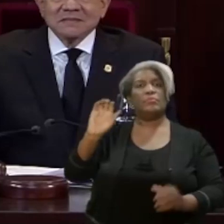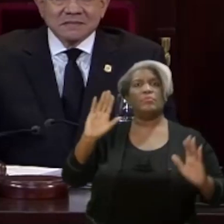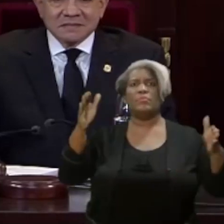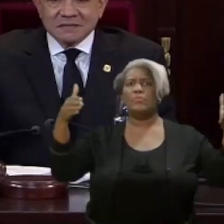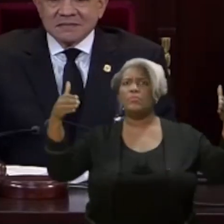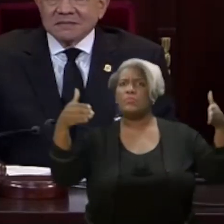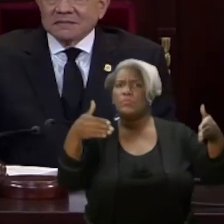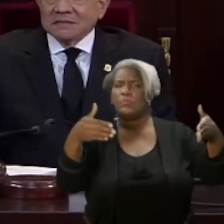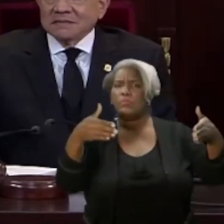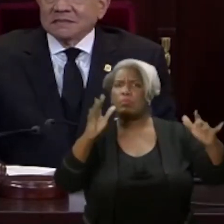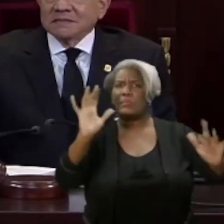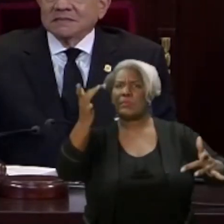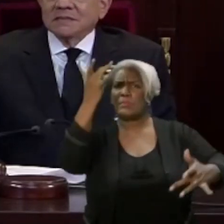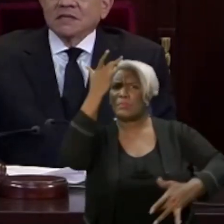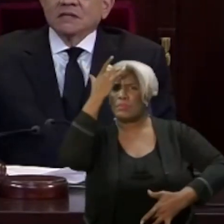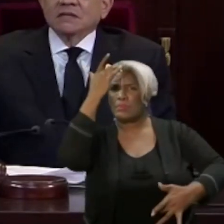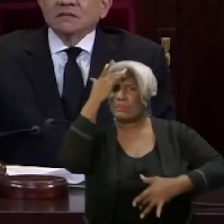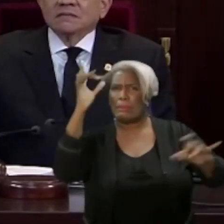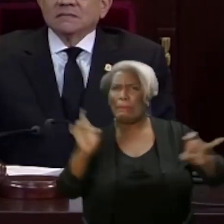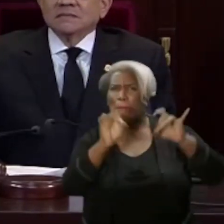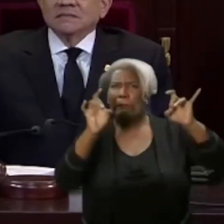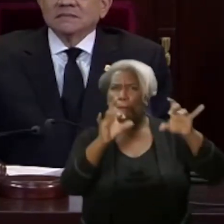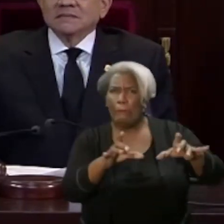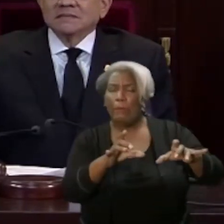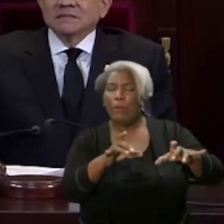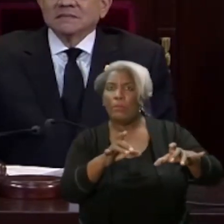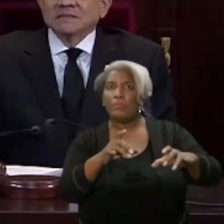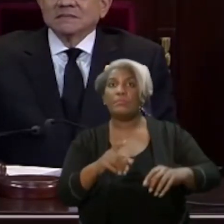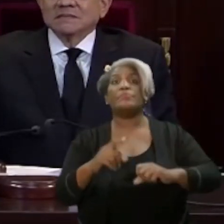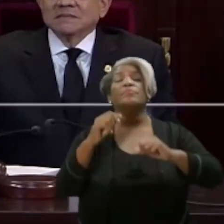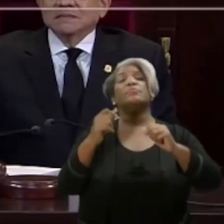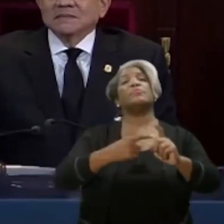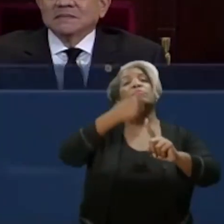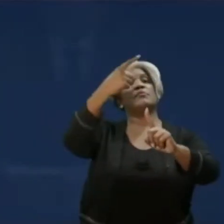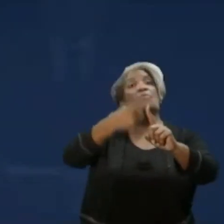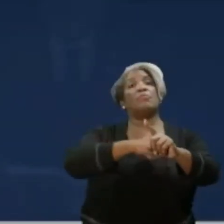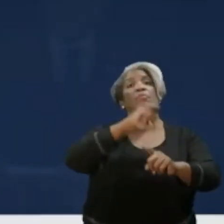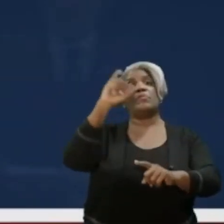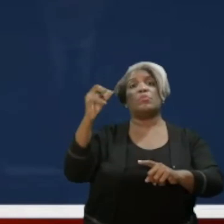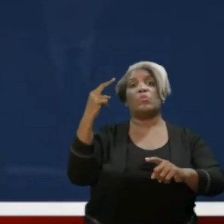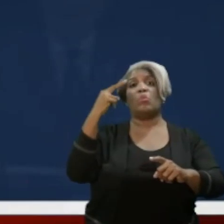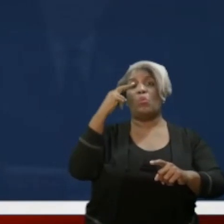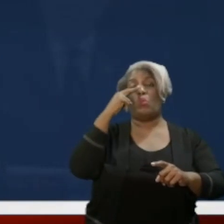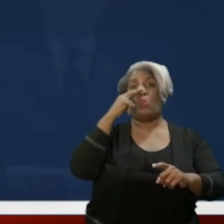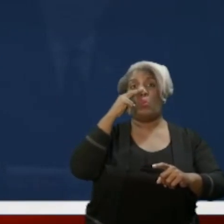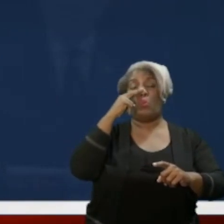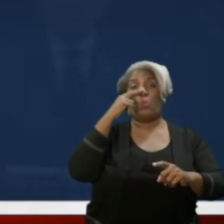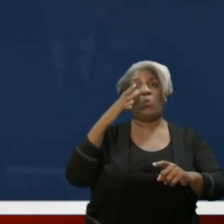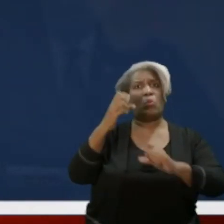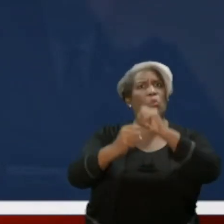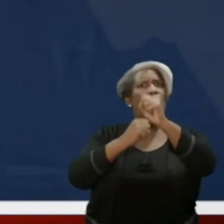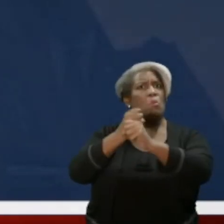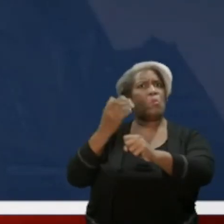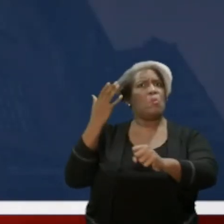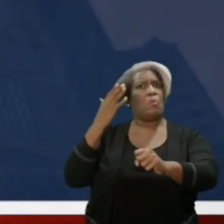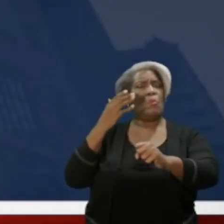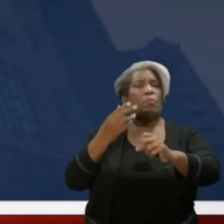enfermedades catastróficas, el pasado mes de junio elevamos la cobertura de los procedimientos